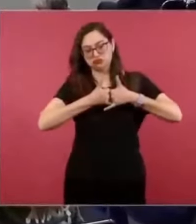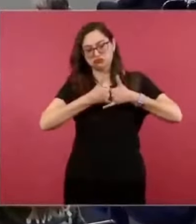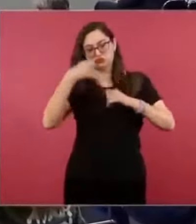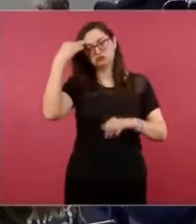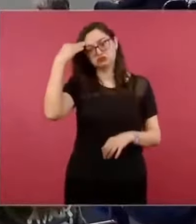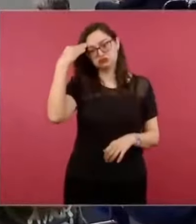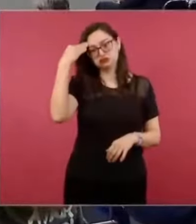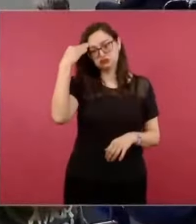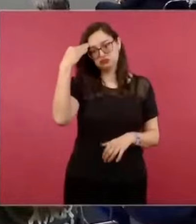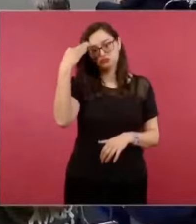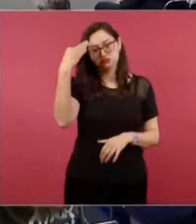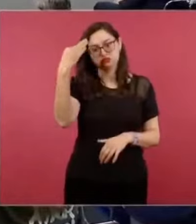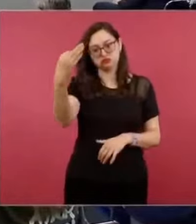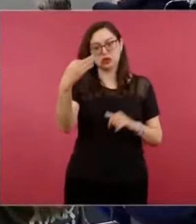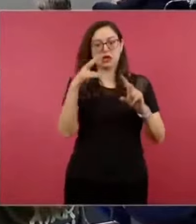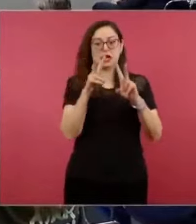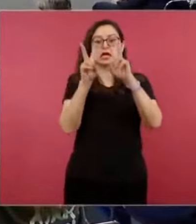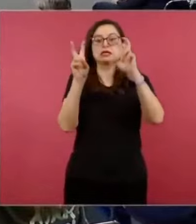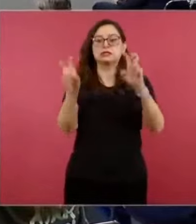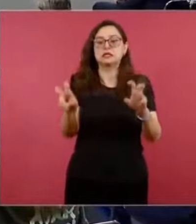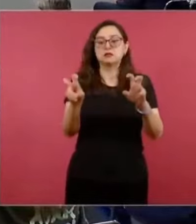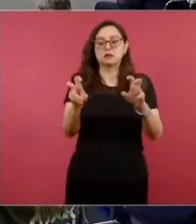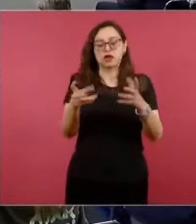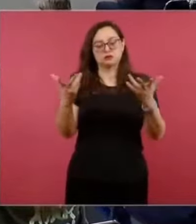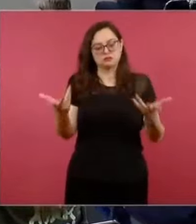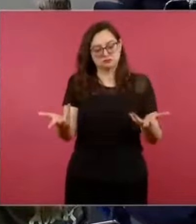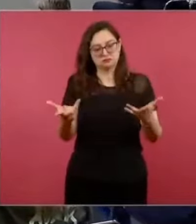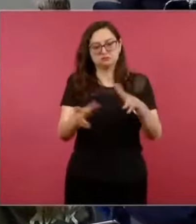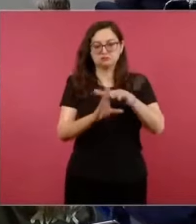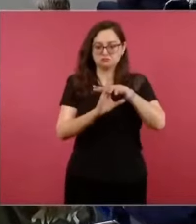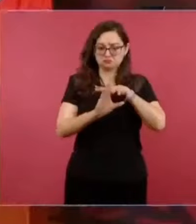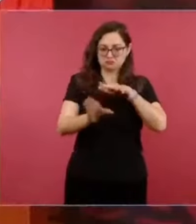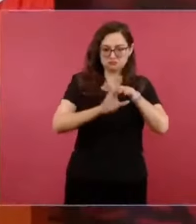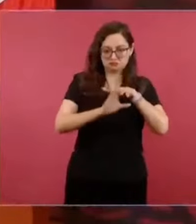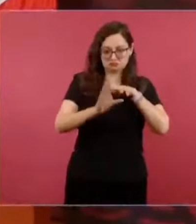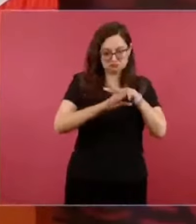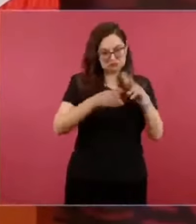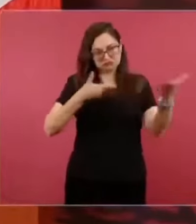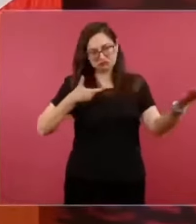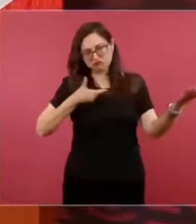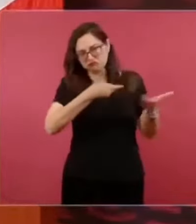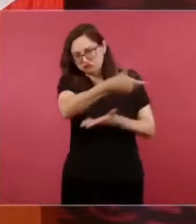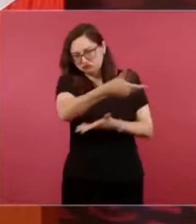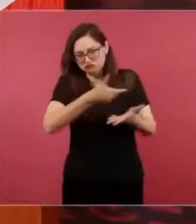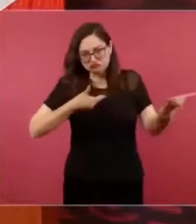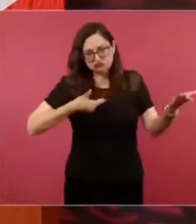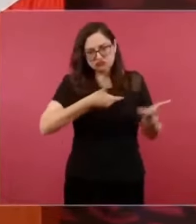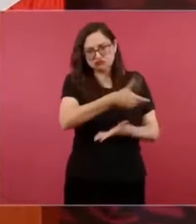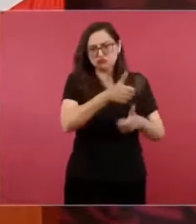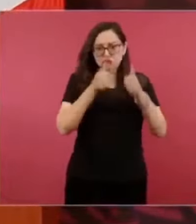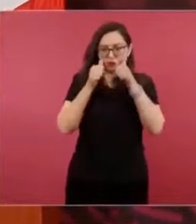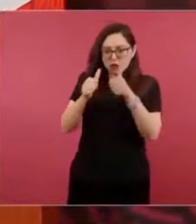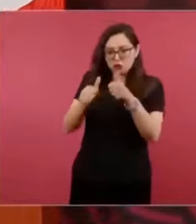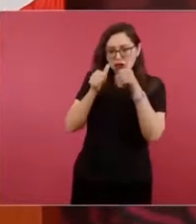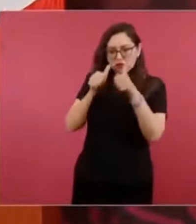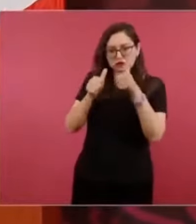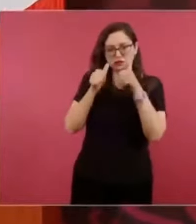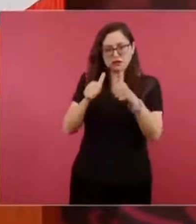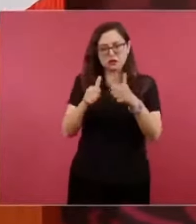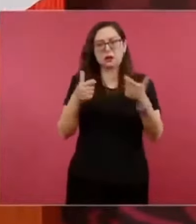su compromiso continuo de fortalecer la cooperación bilateral y regional